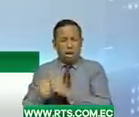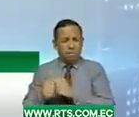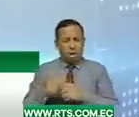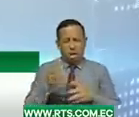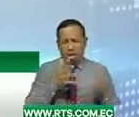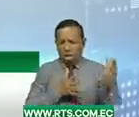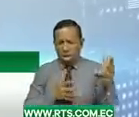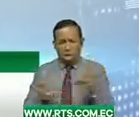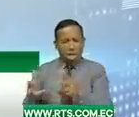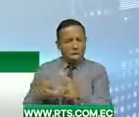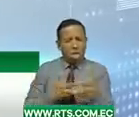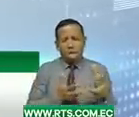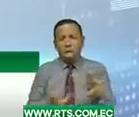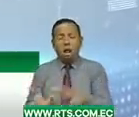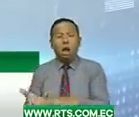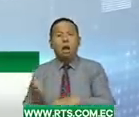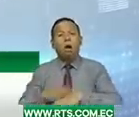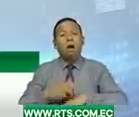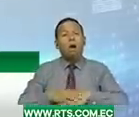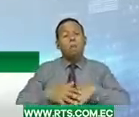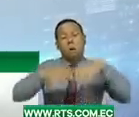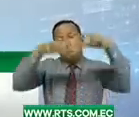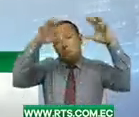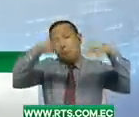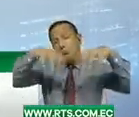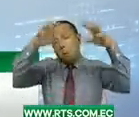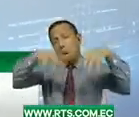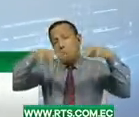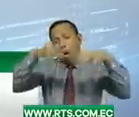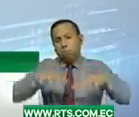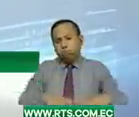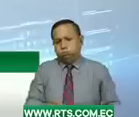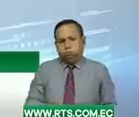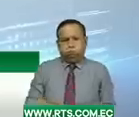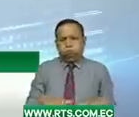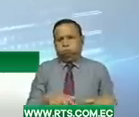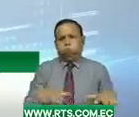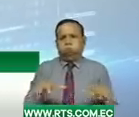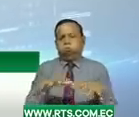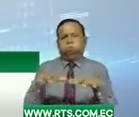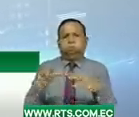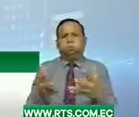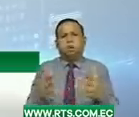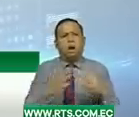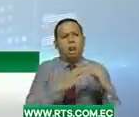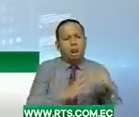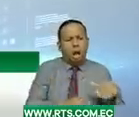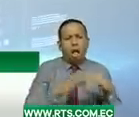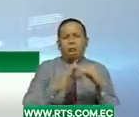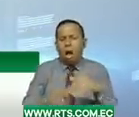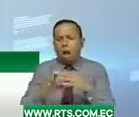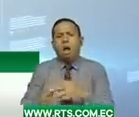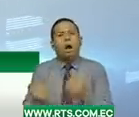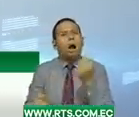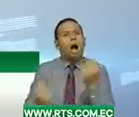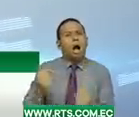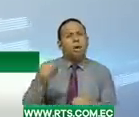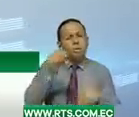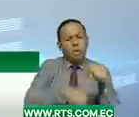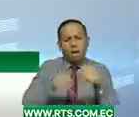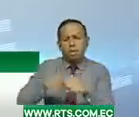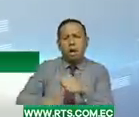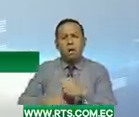debido a las inundaciones y a la caída de escombros, dañando numerosas infraestructuras y vehículos. Más de